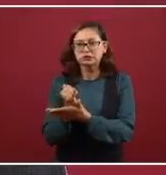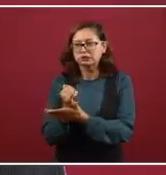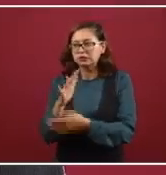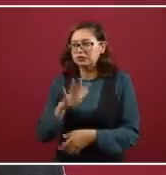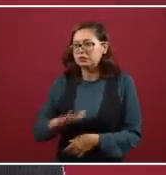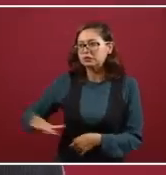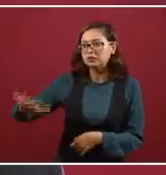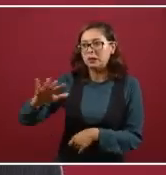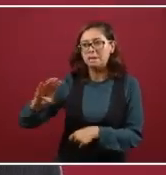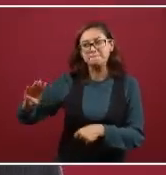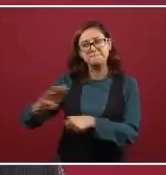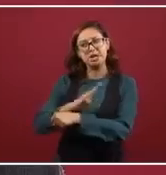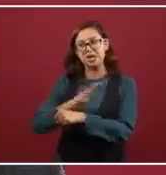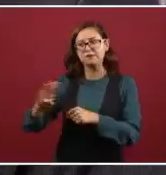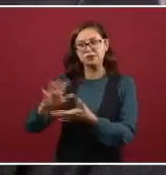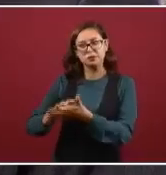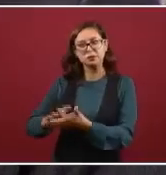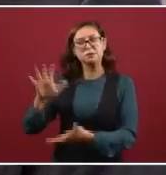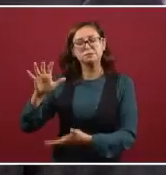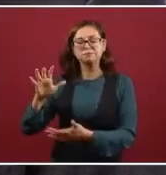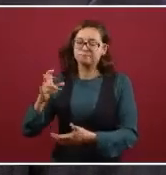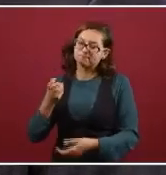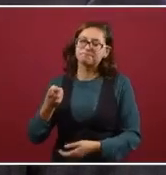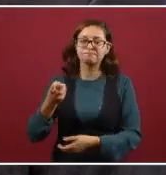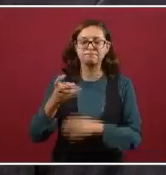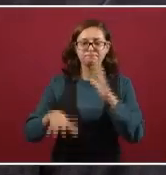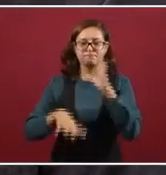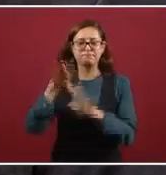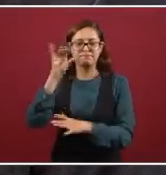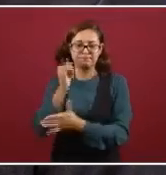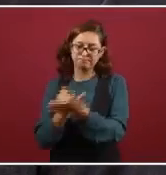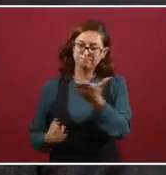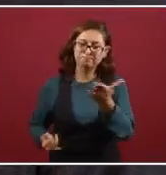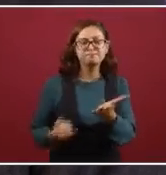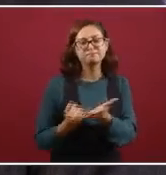Entonces, salimos bien de ese